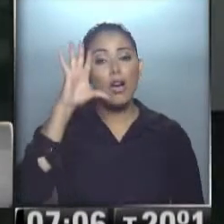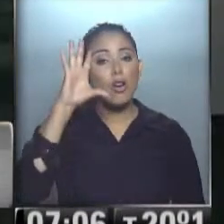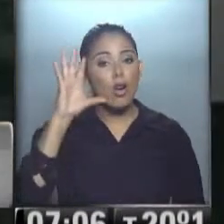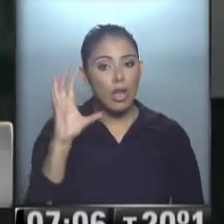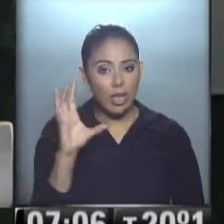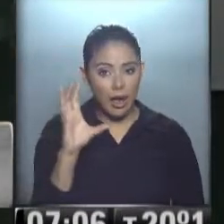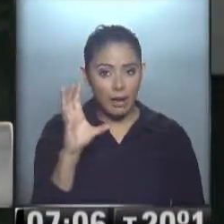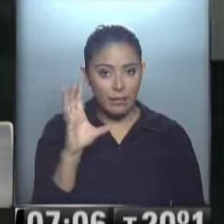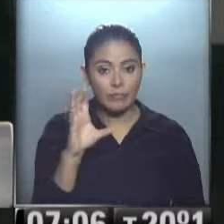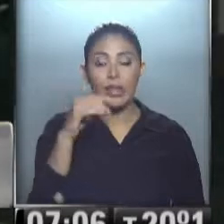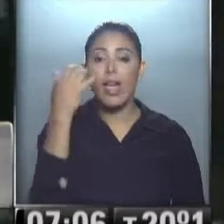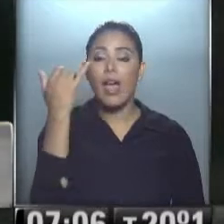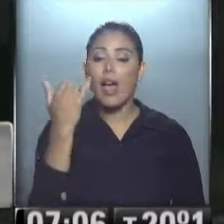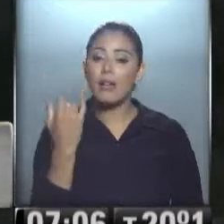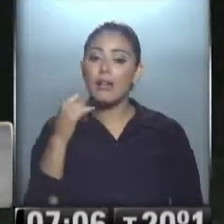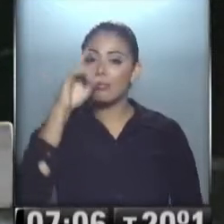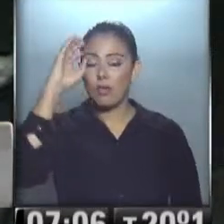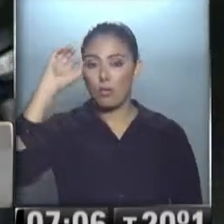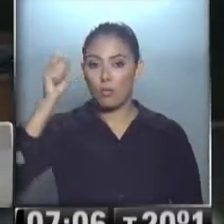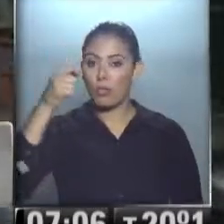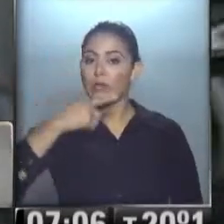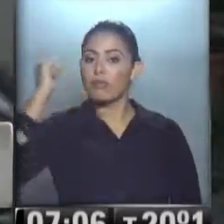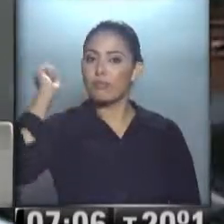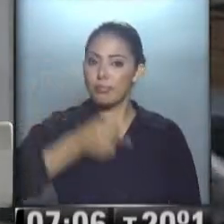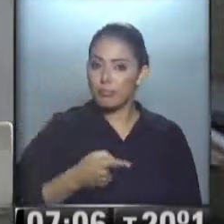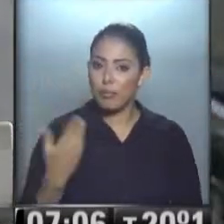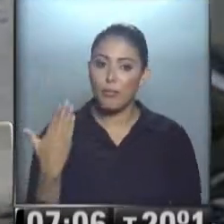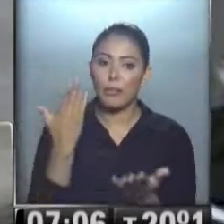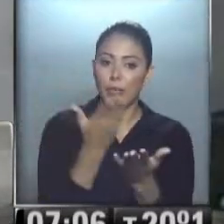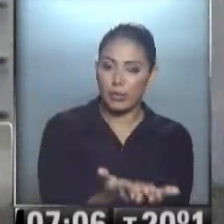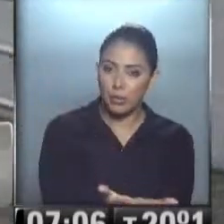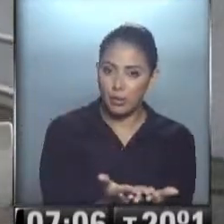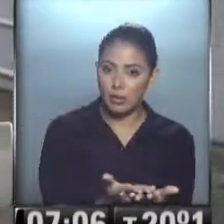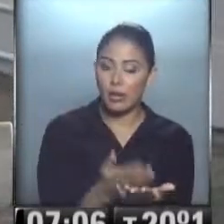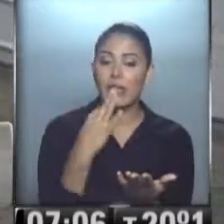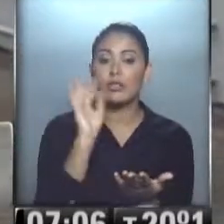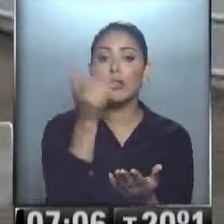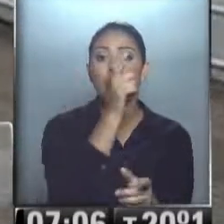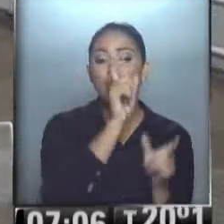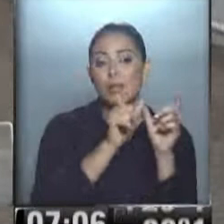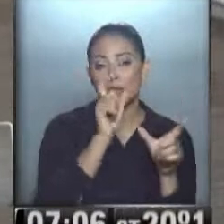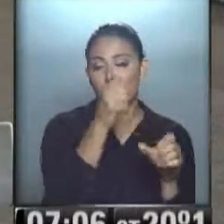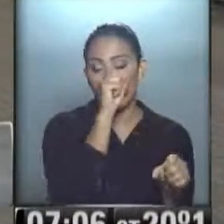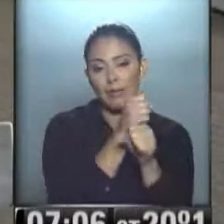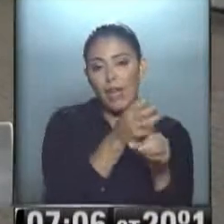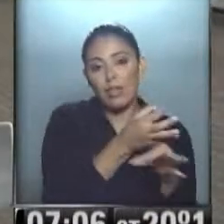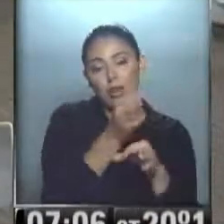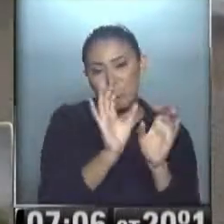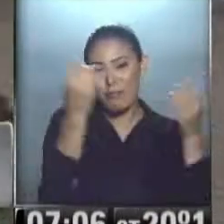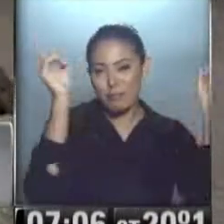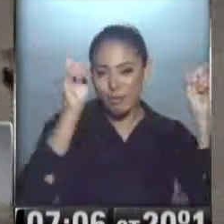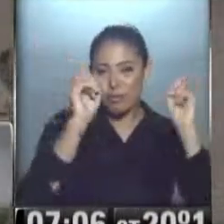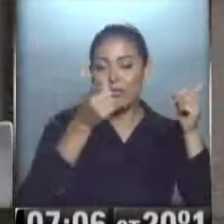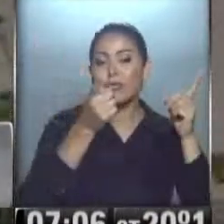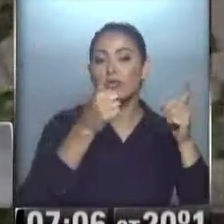que hay una medida judicial que ha instado a los trabajadores de la educación a los docentes a